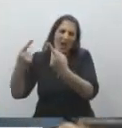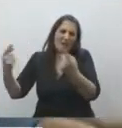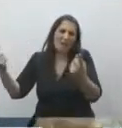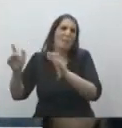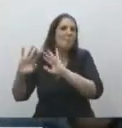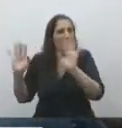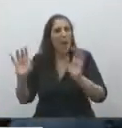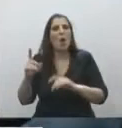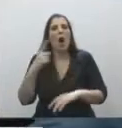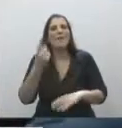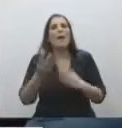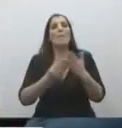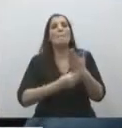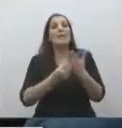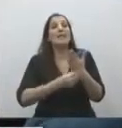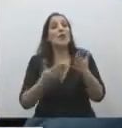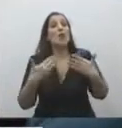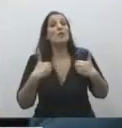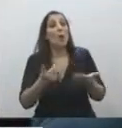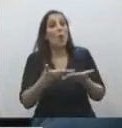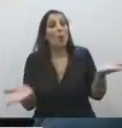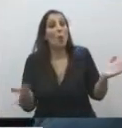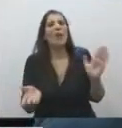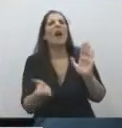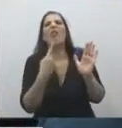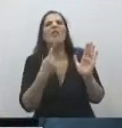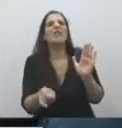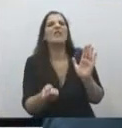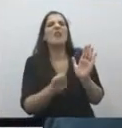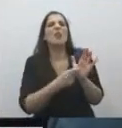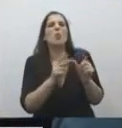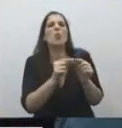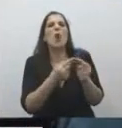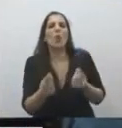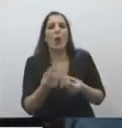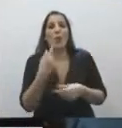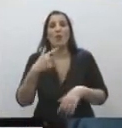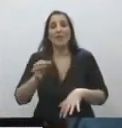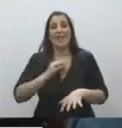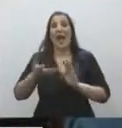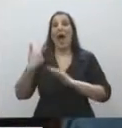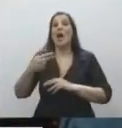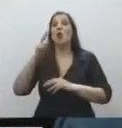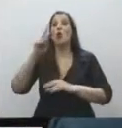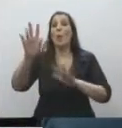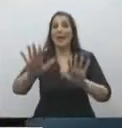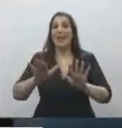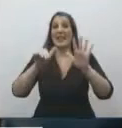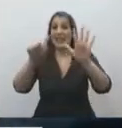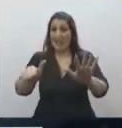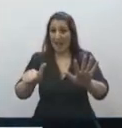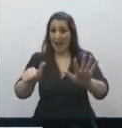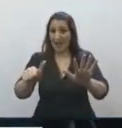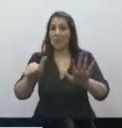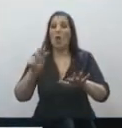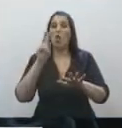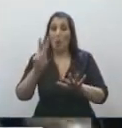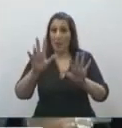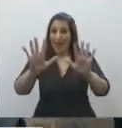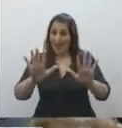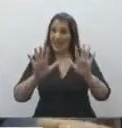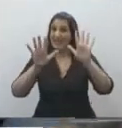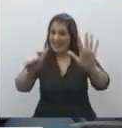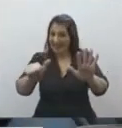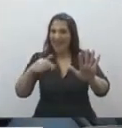las divisiones anteriores fueran pocas, agregamos esta otra. Sí. Y lo que creo que no esperaba el gobierno